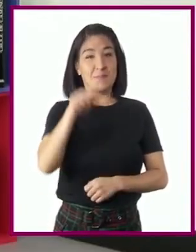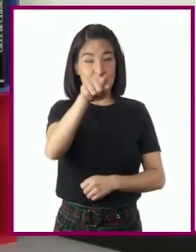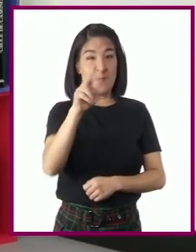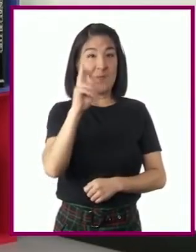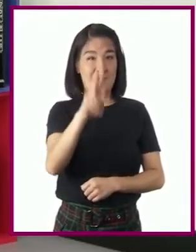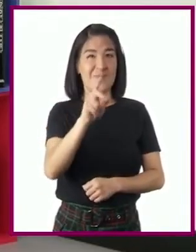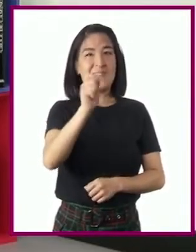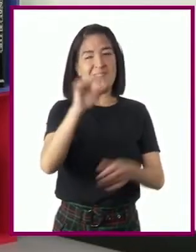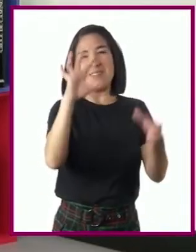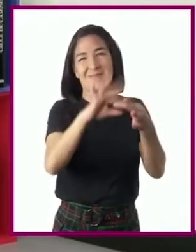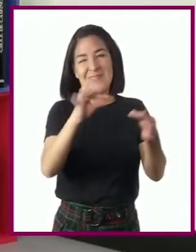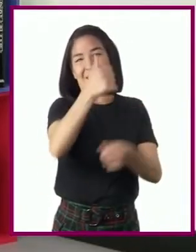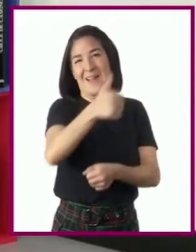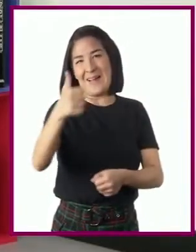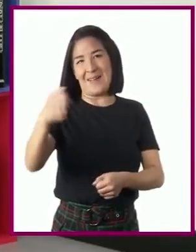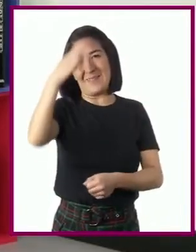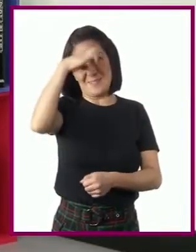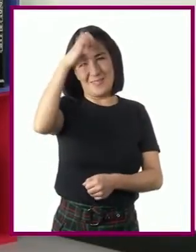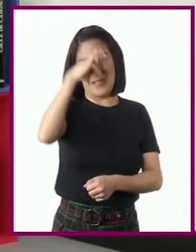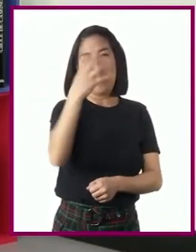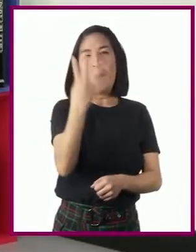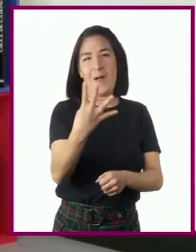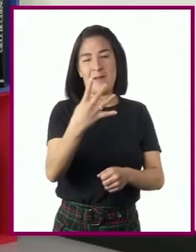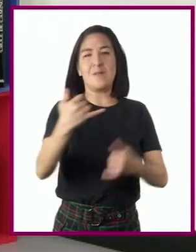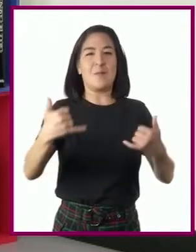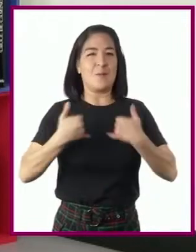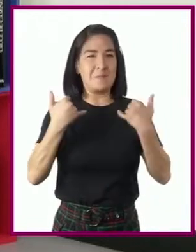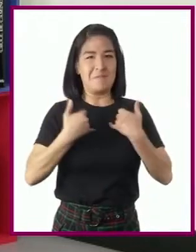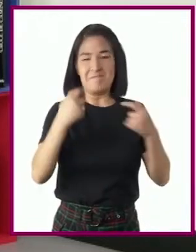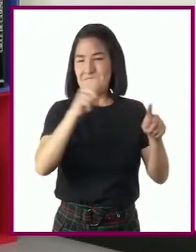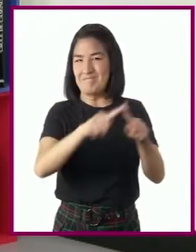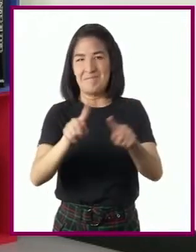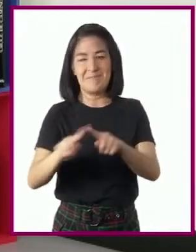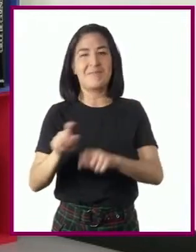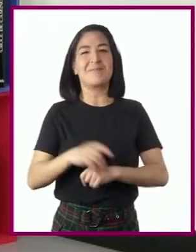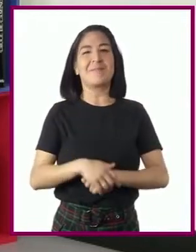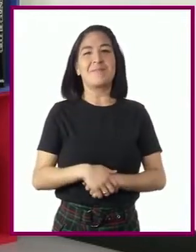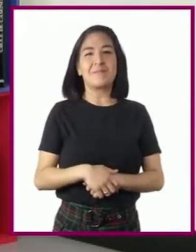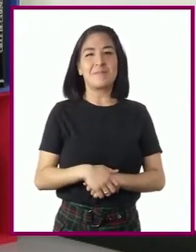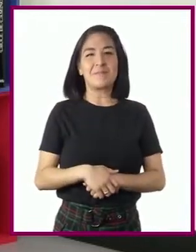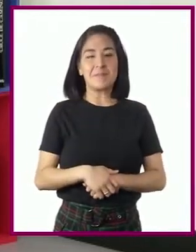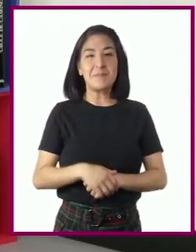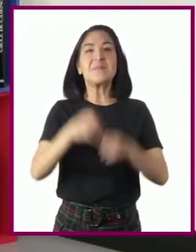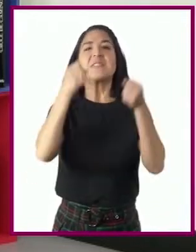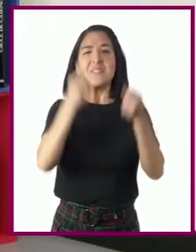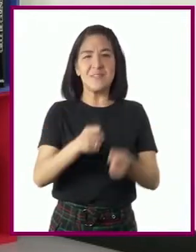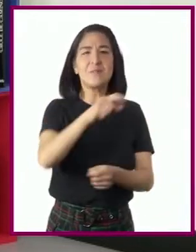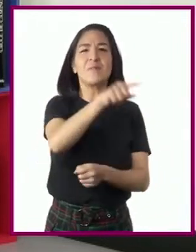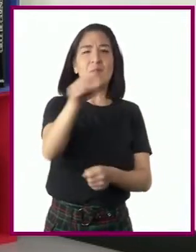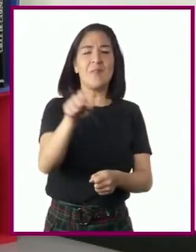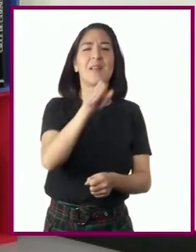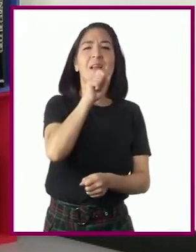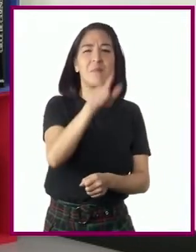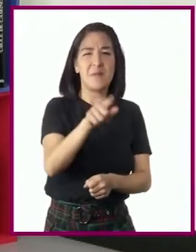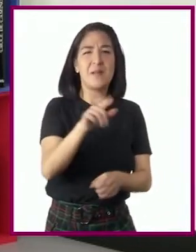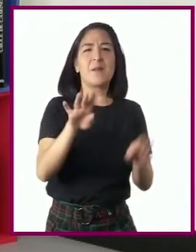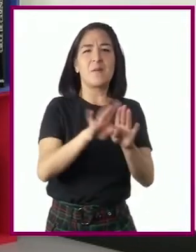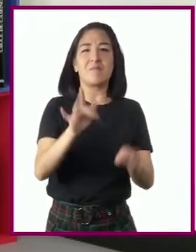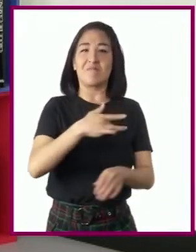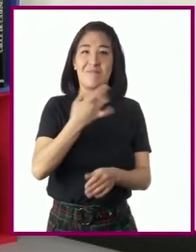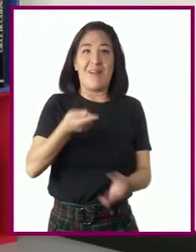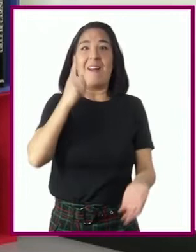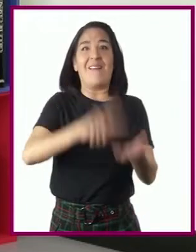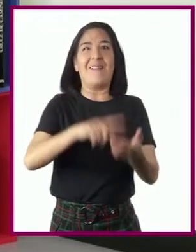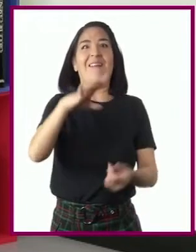Escuchamos algunas anécdotas de 4 jóvenes variadas también. Seguramente a muchos de nosotros nos ha pasado,